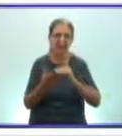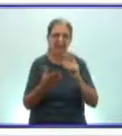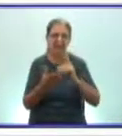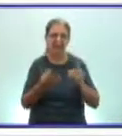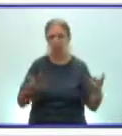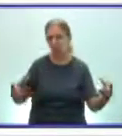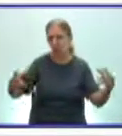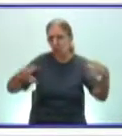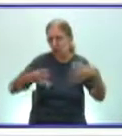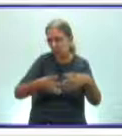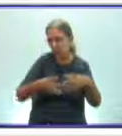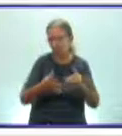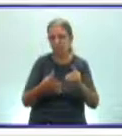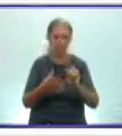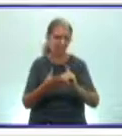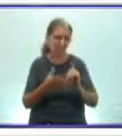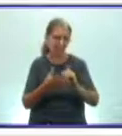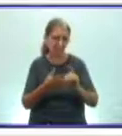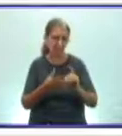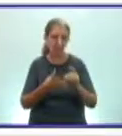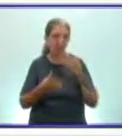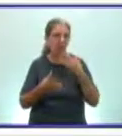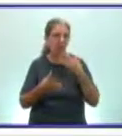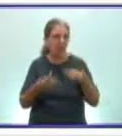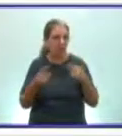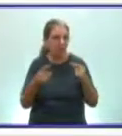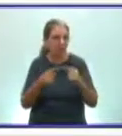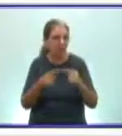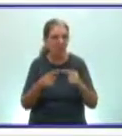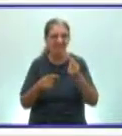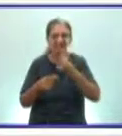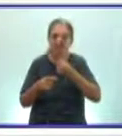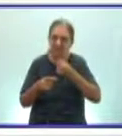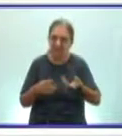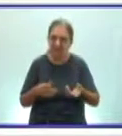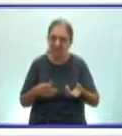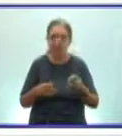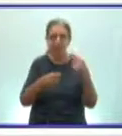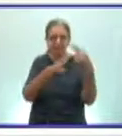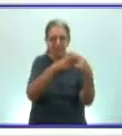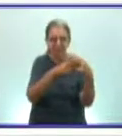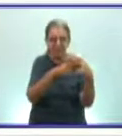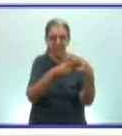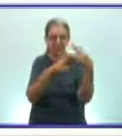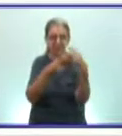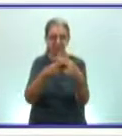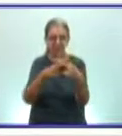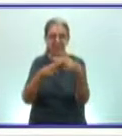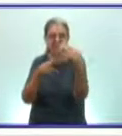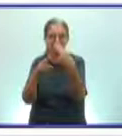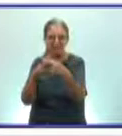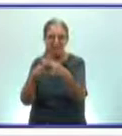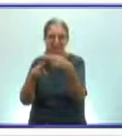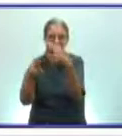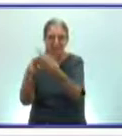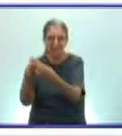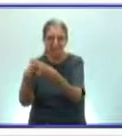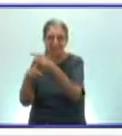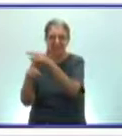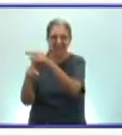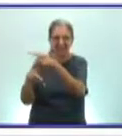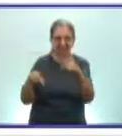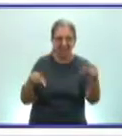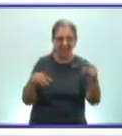datos. ¿Cómo se calcula? Muy fácil, adicionando todos los datos y dividiéndolo entre